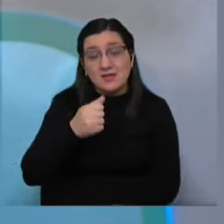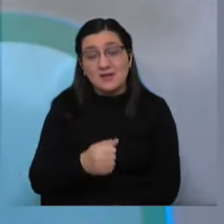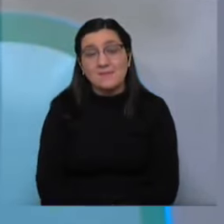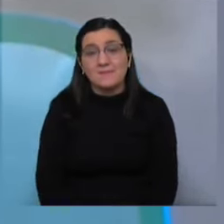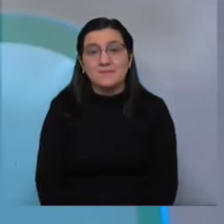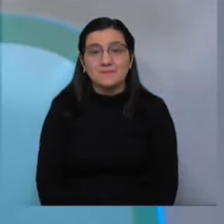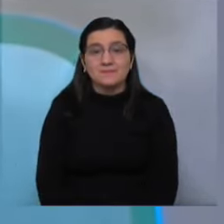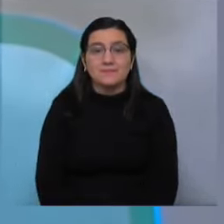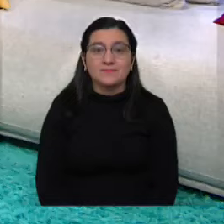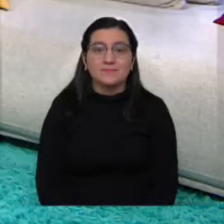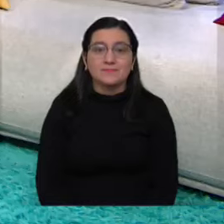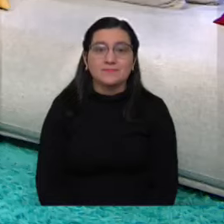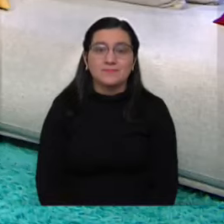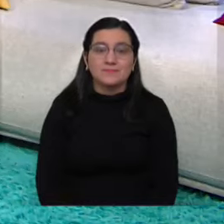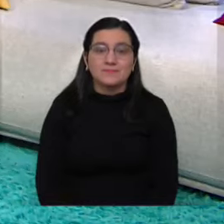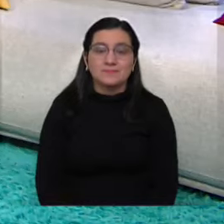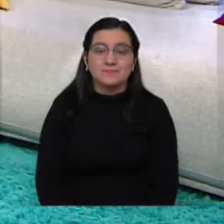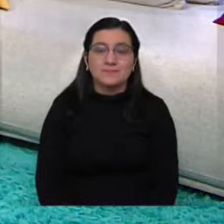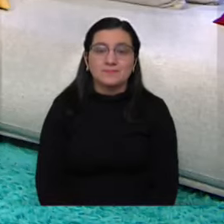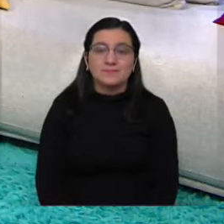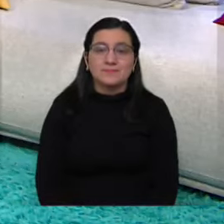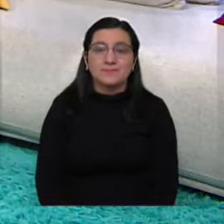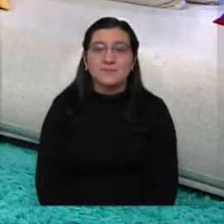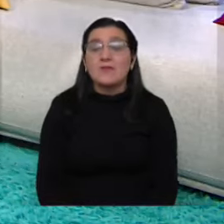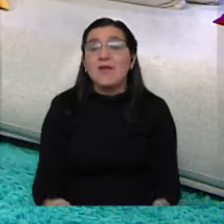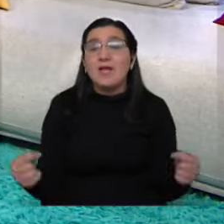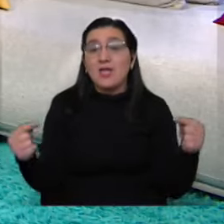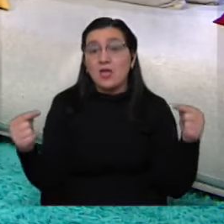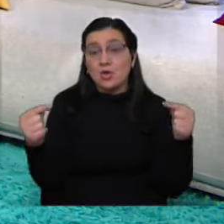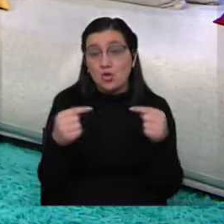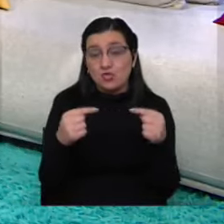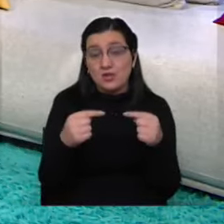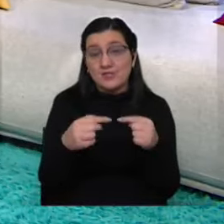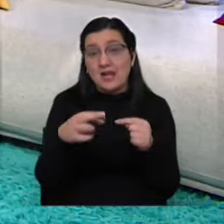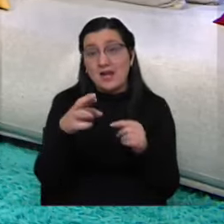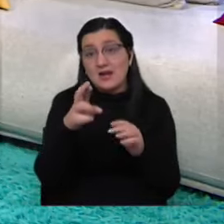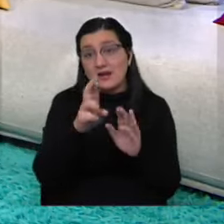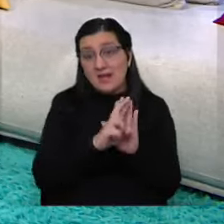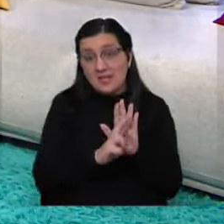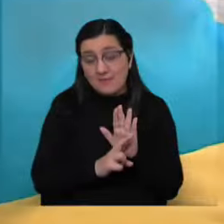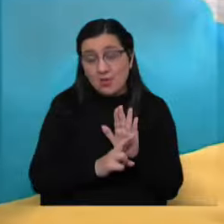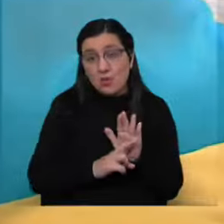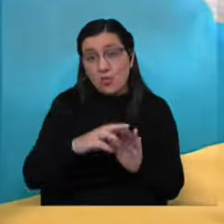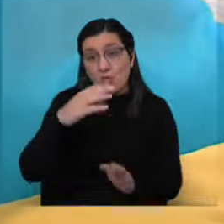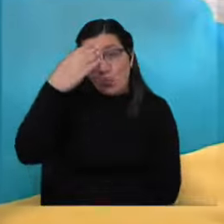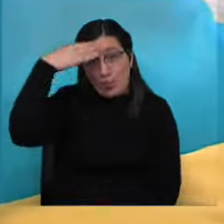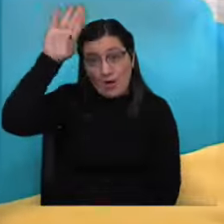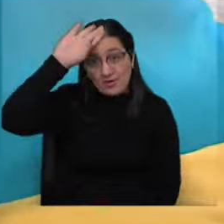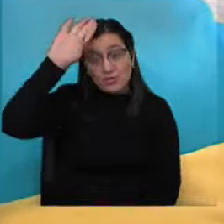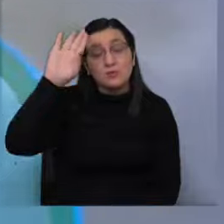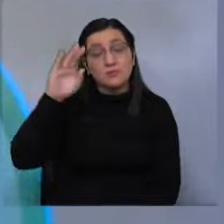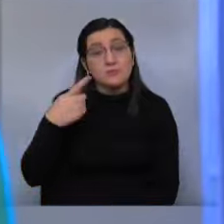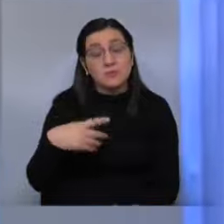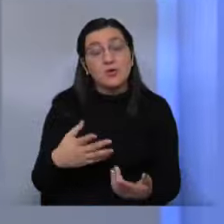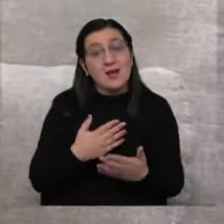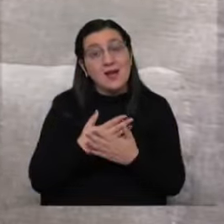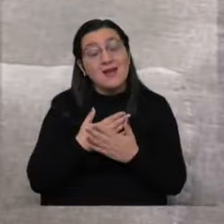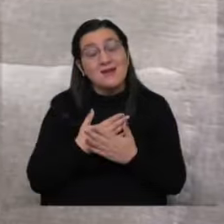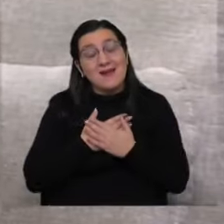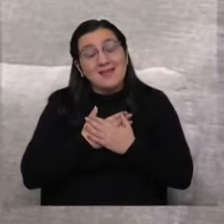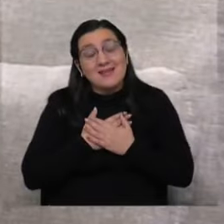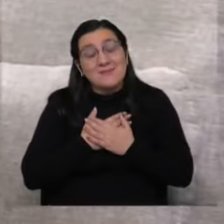Pero pero bueno sí O sea estaba en contra del régim cubano pero pero la recordamos qué lind y en